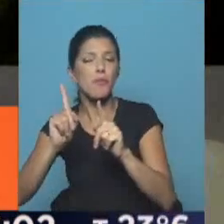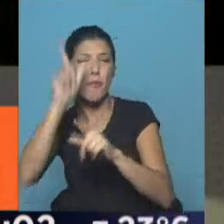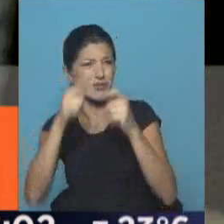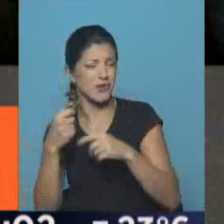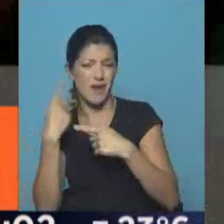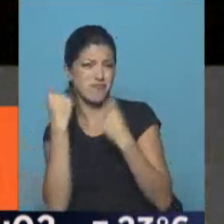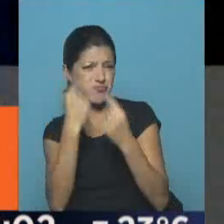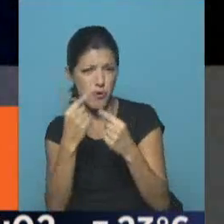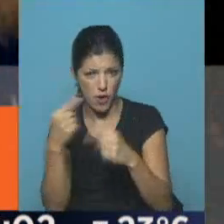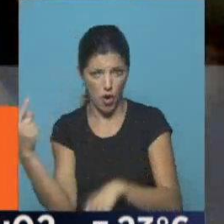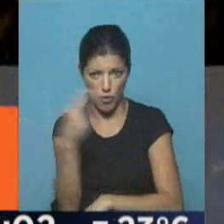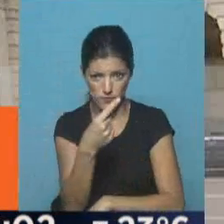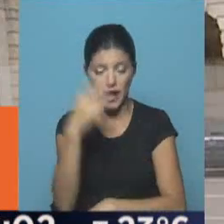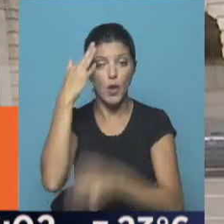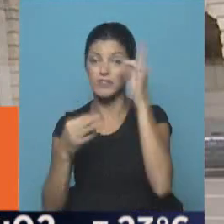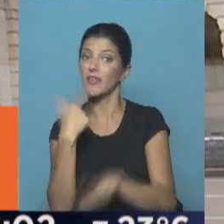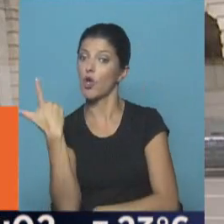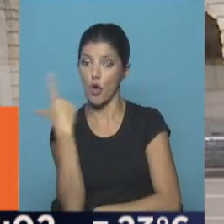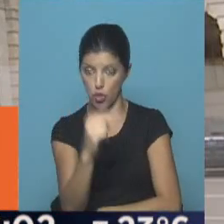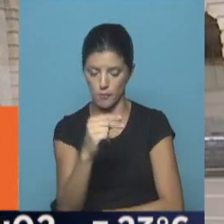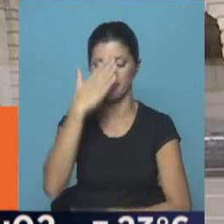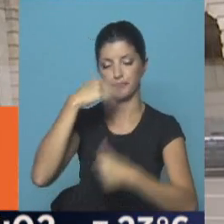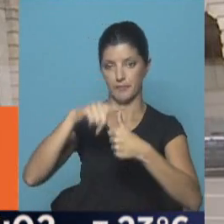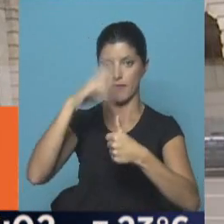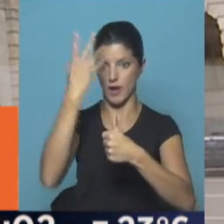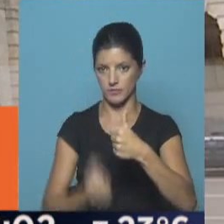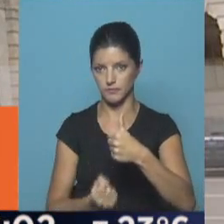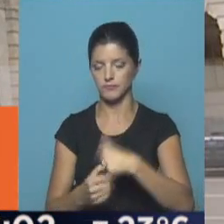y bloqueos por parte de la justicia. Después,